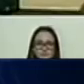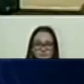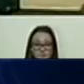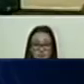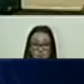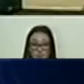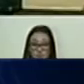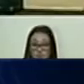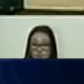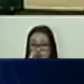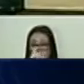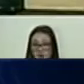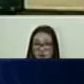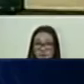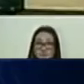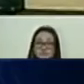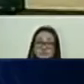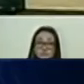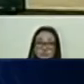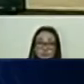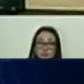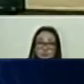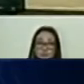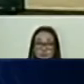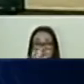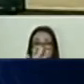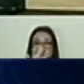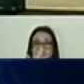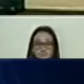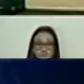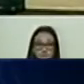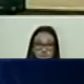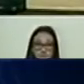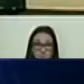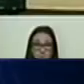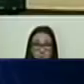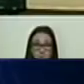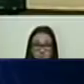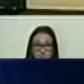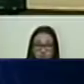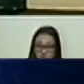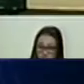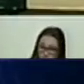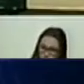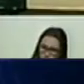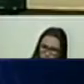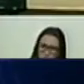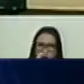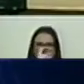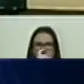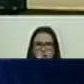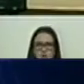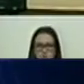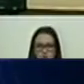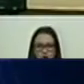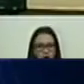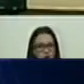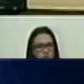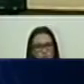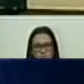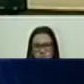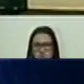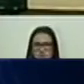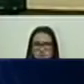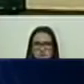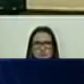199 años. Vamos hacia la conmemoración durante todo este año, de aquí hasta el 2019,